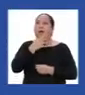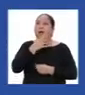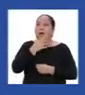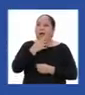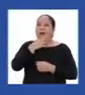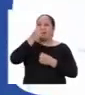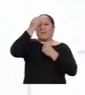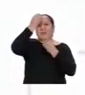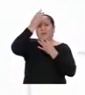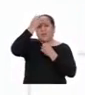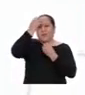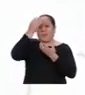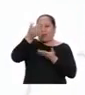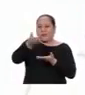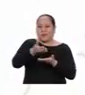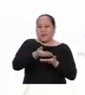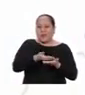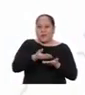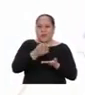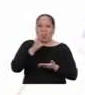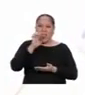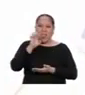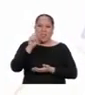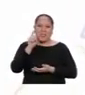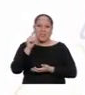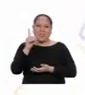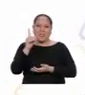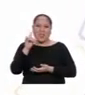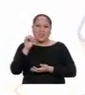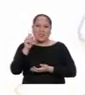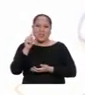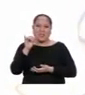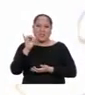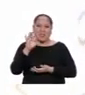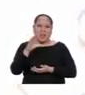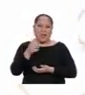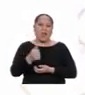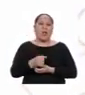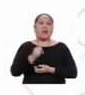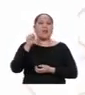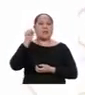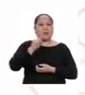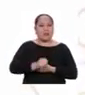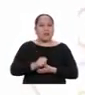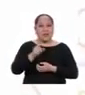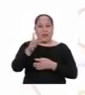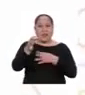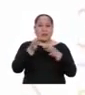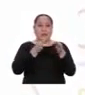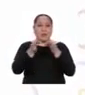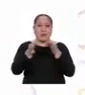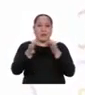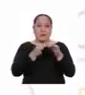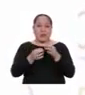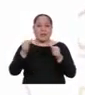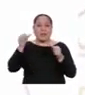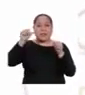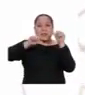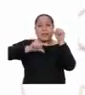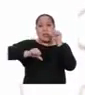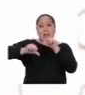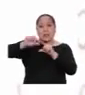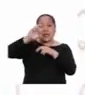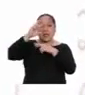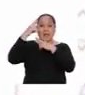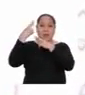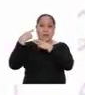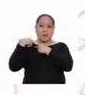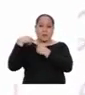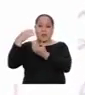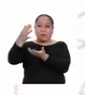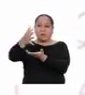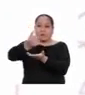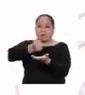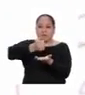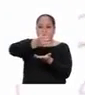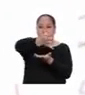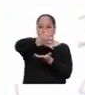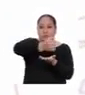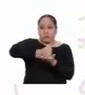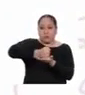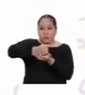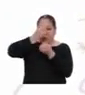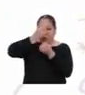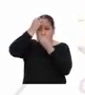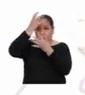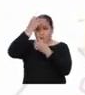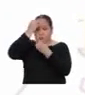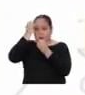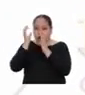estadística. Así podríamos definir la estadística como la ciencia que se encarga de la recolección,